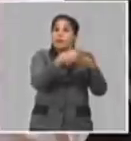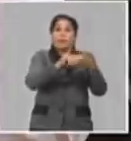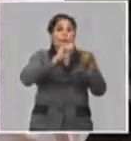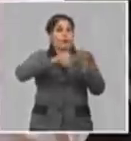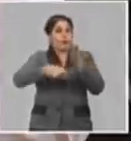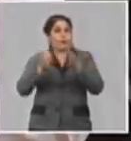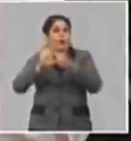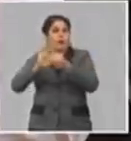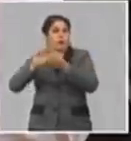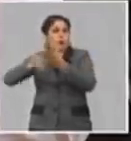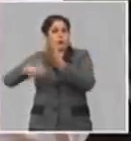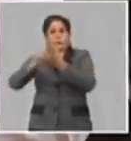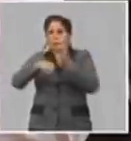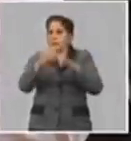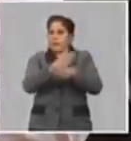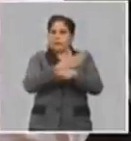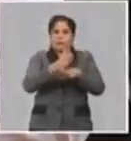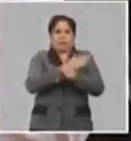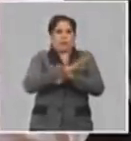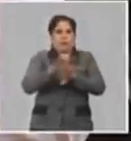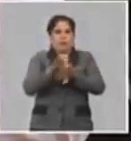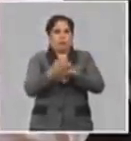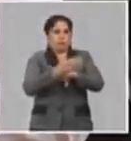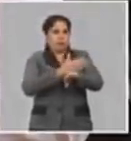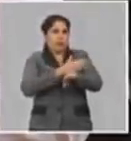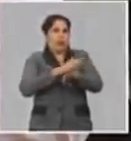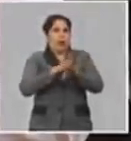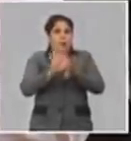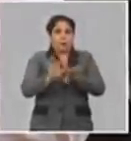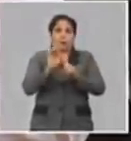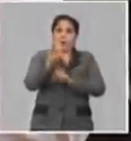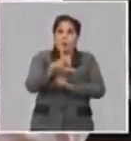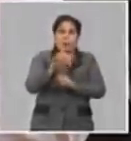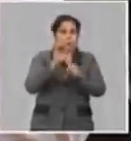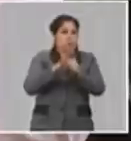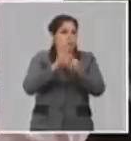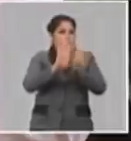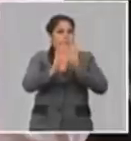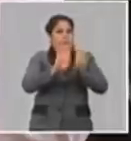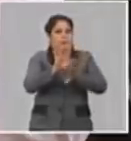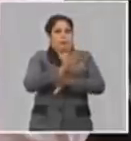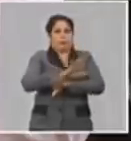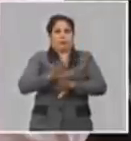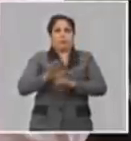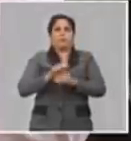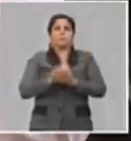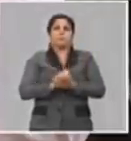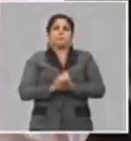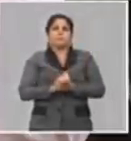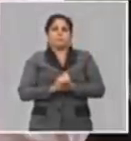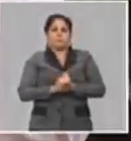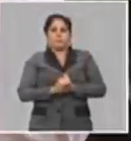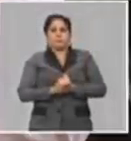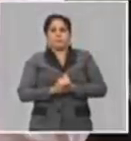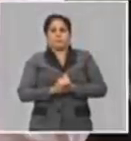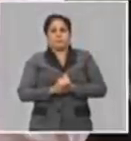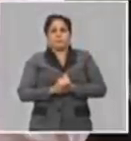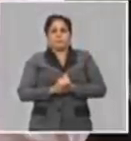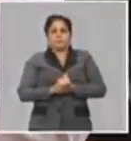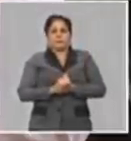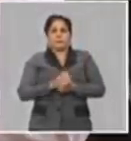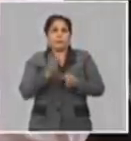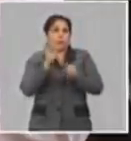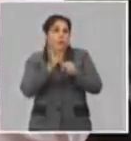todos los contratos ya desde ahora con los proveedores, por lo tanto iniciamos con